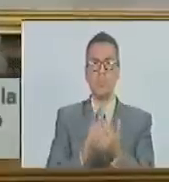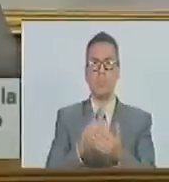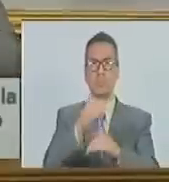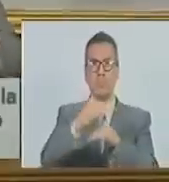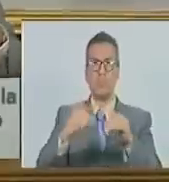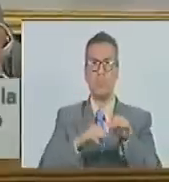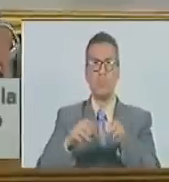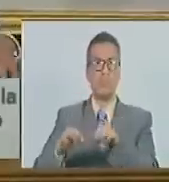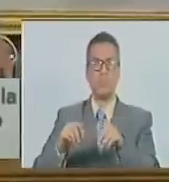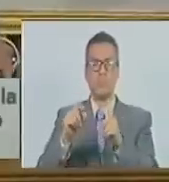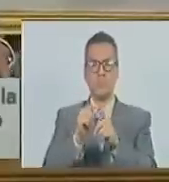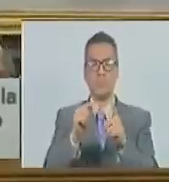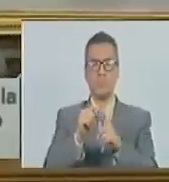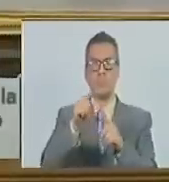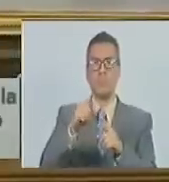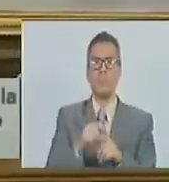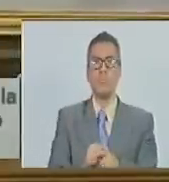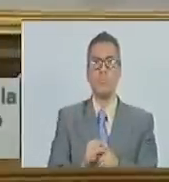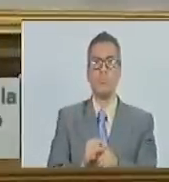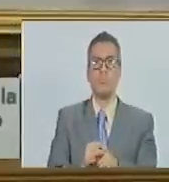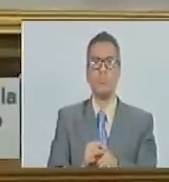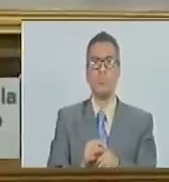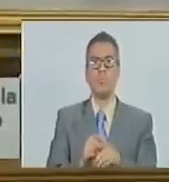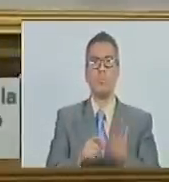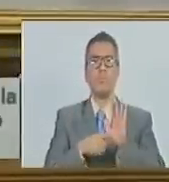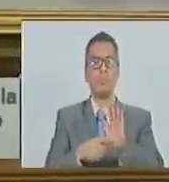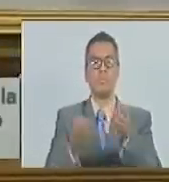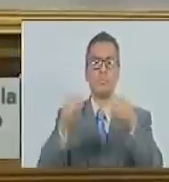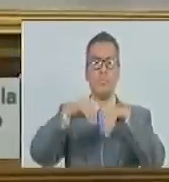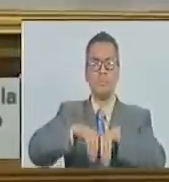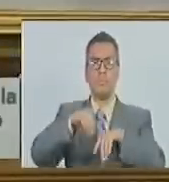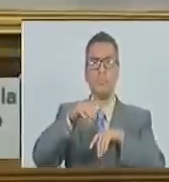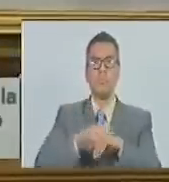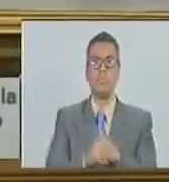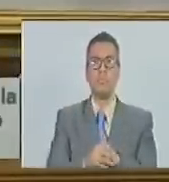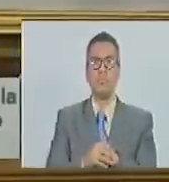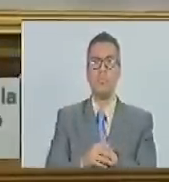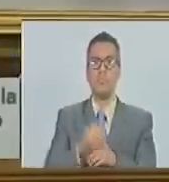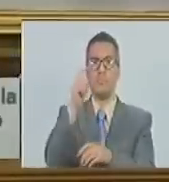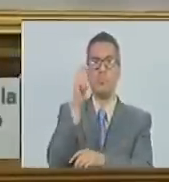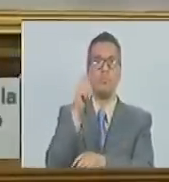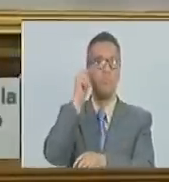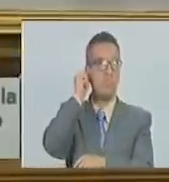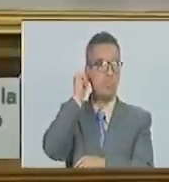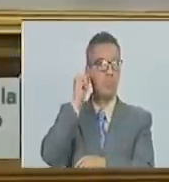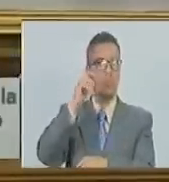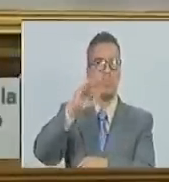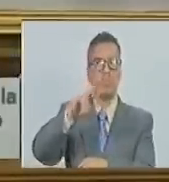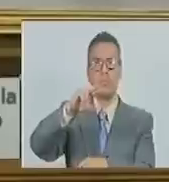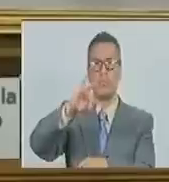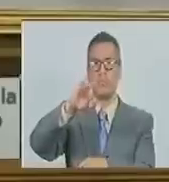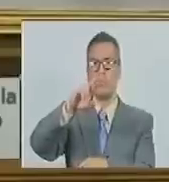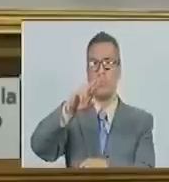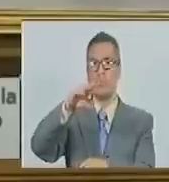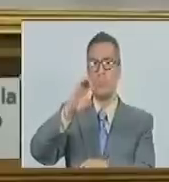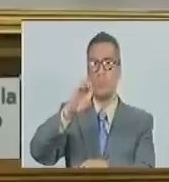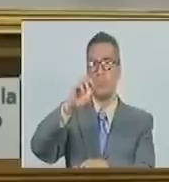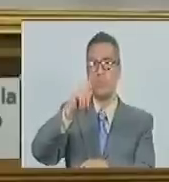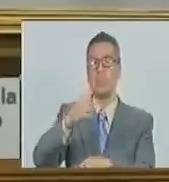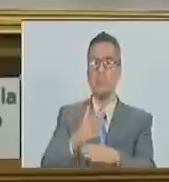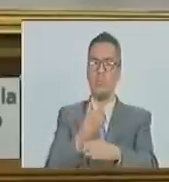subsecretaria. Voy a dejar en el derecho de palabra para que presente el acuerdo a la diputada Ilenia Medina, pero